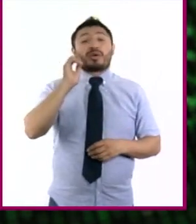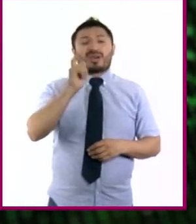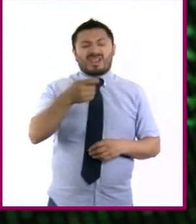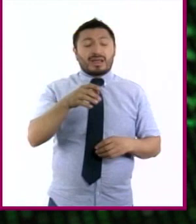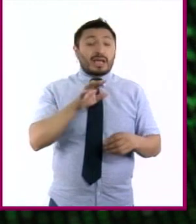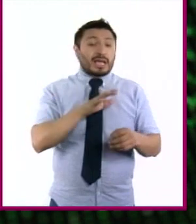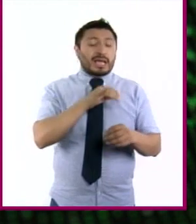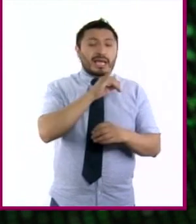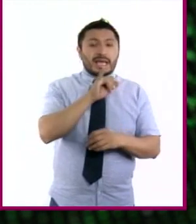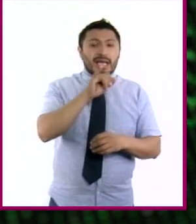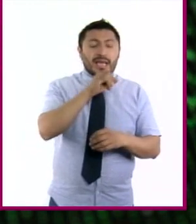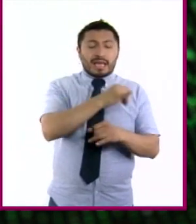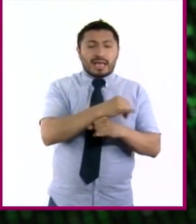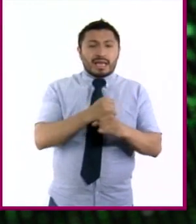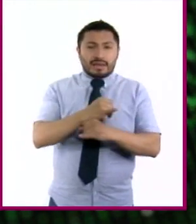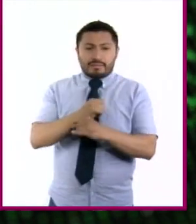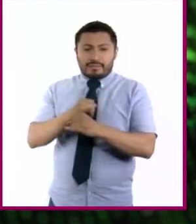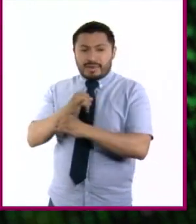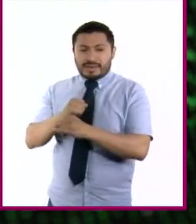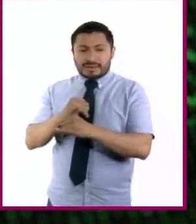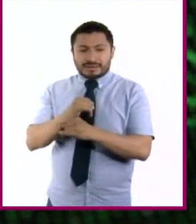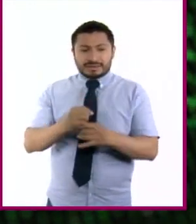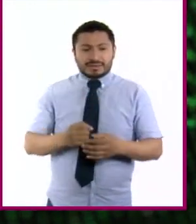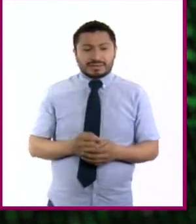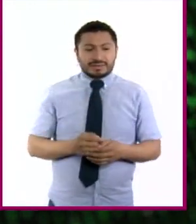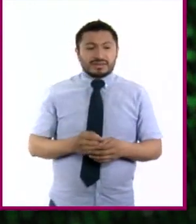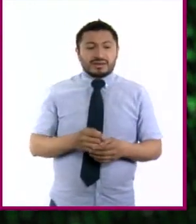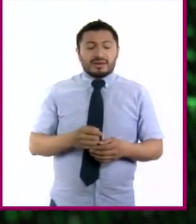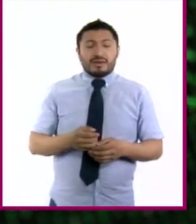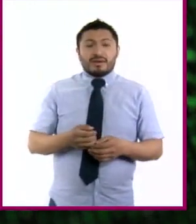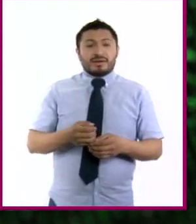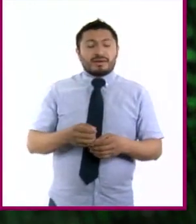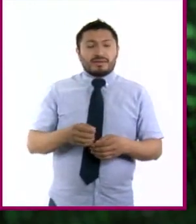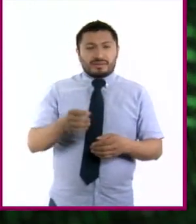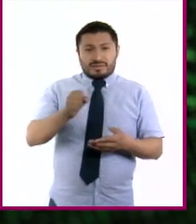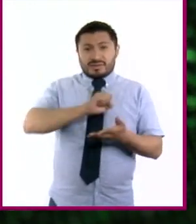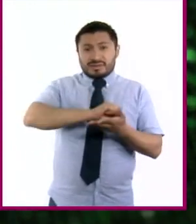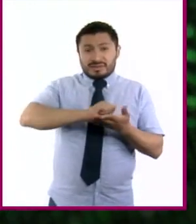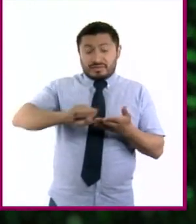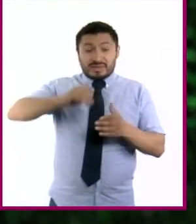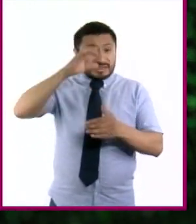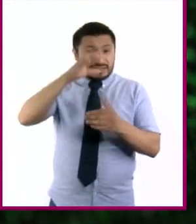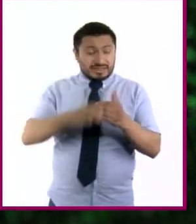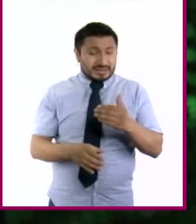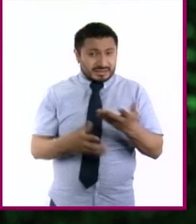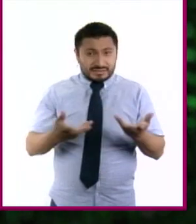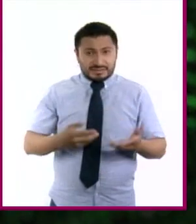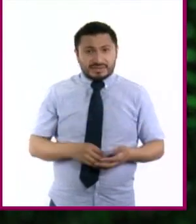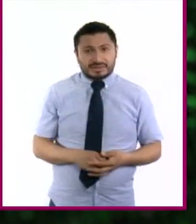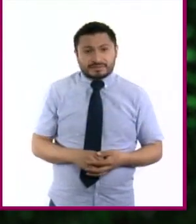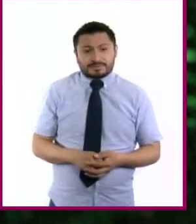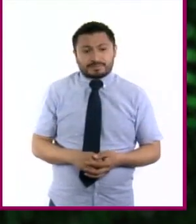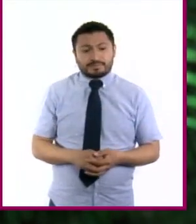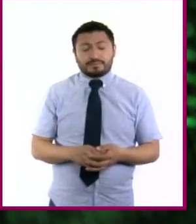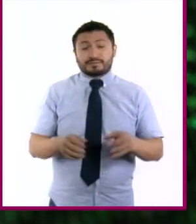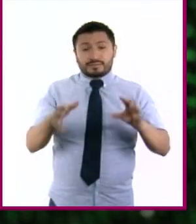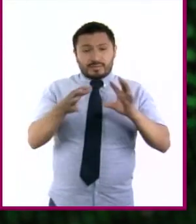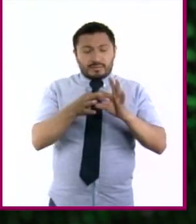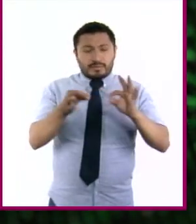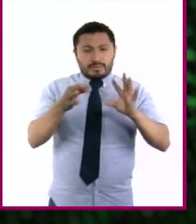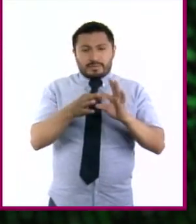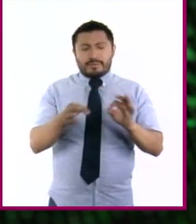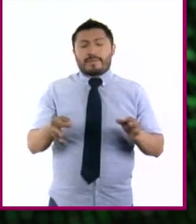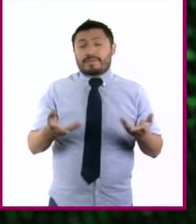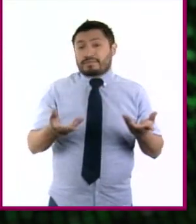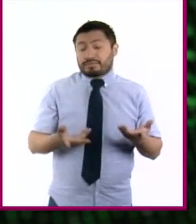Investigación de final de semestre. En la descripción del